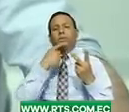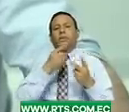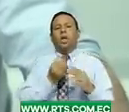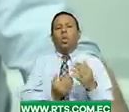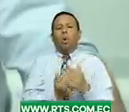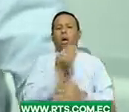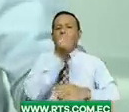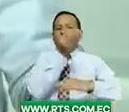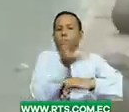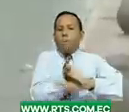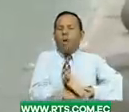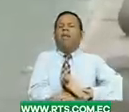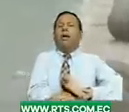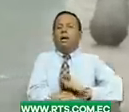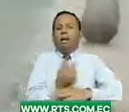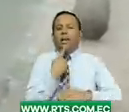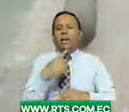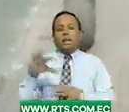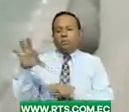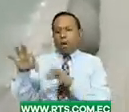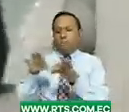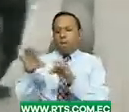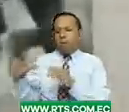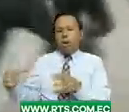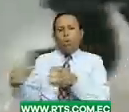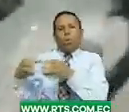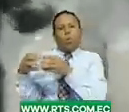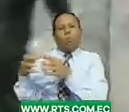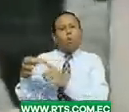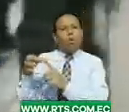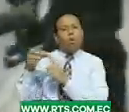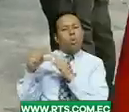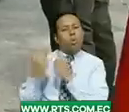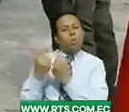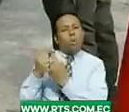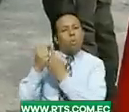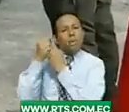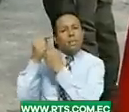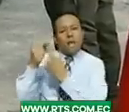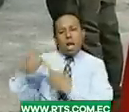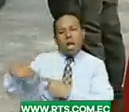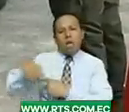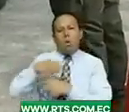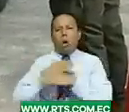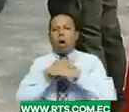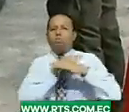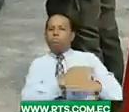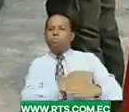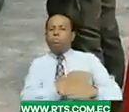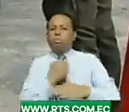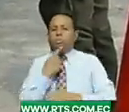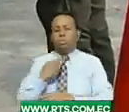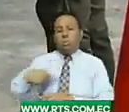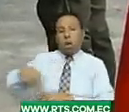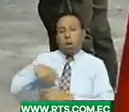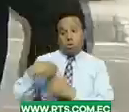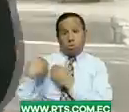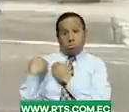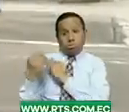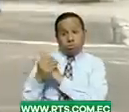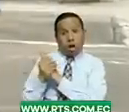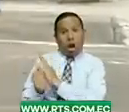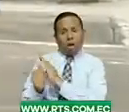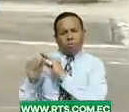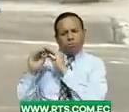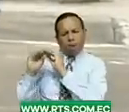llamado Antiextorsión y entregarle sus respectivas dotaciones para la defensa de los ciudadanos, pues el presidenciable indica que